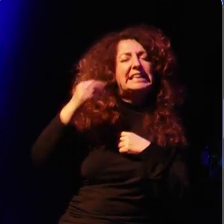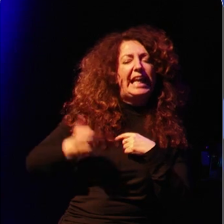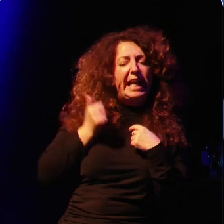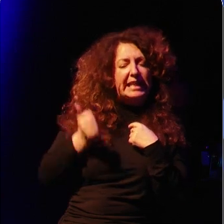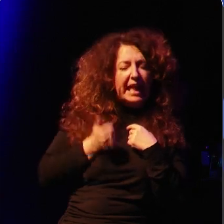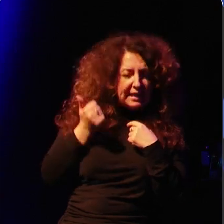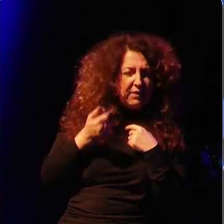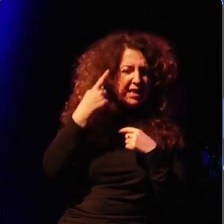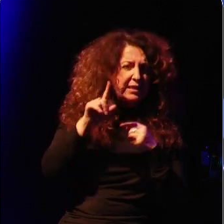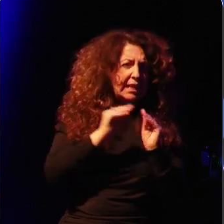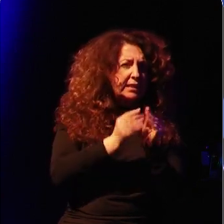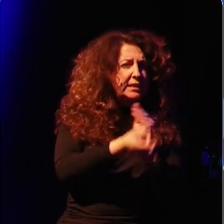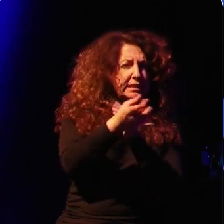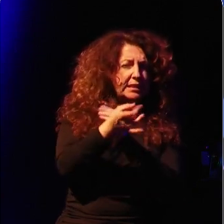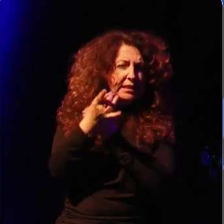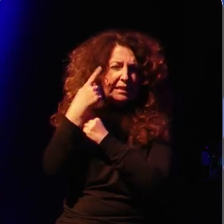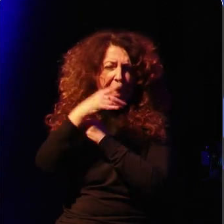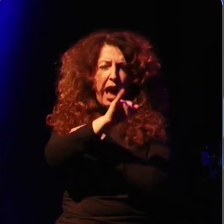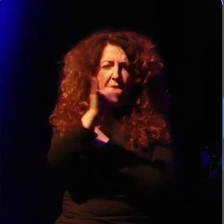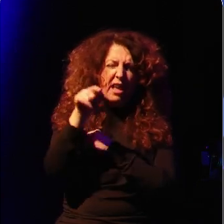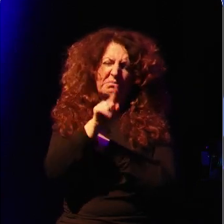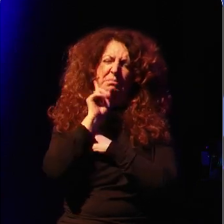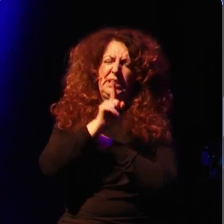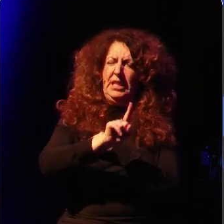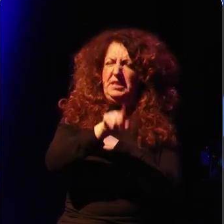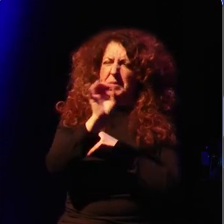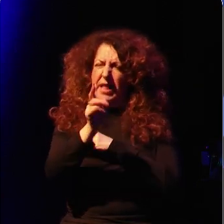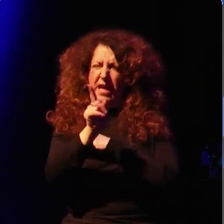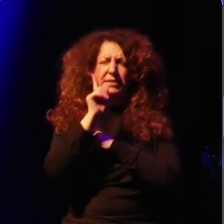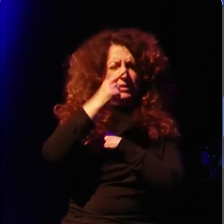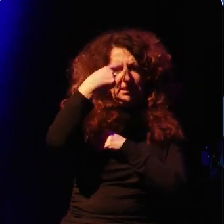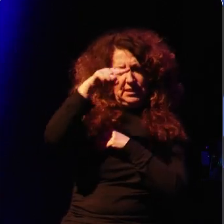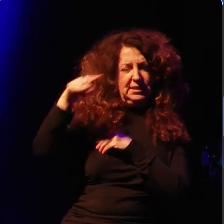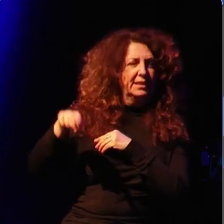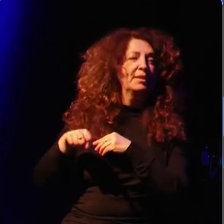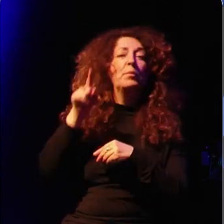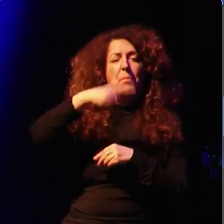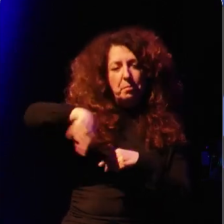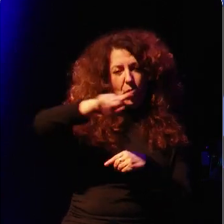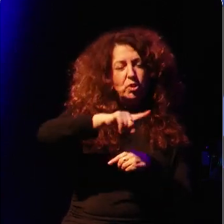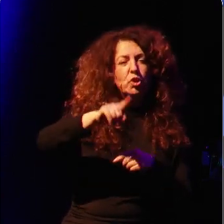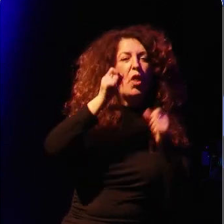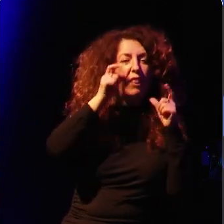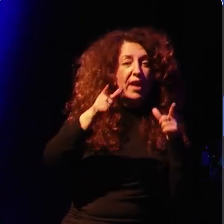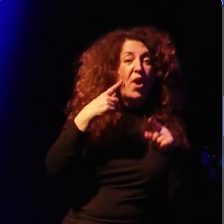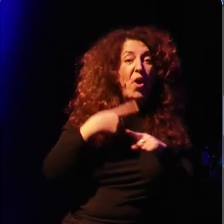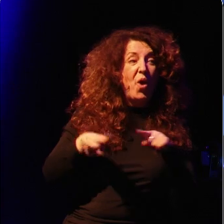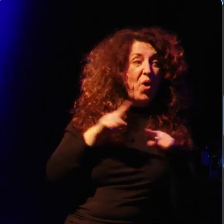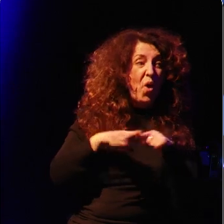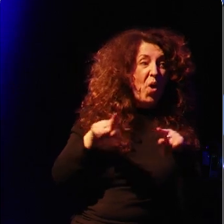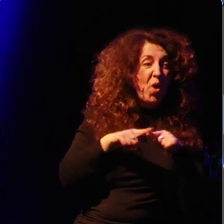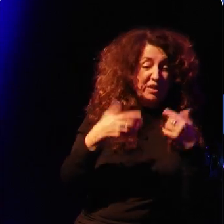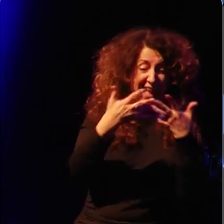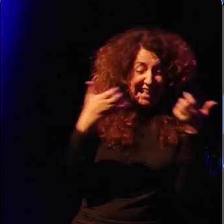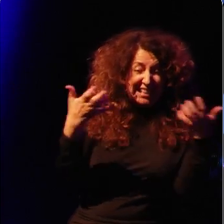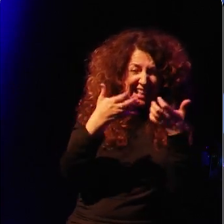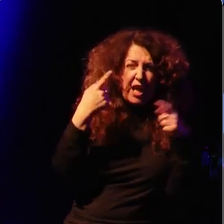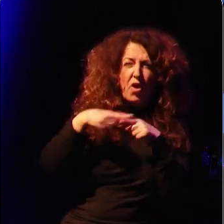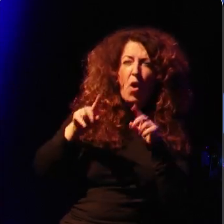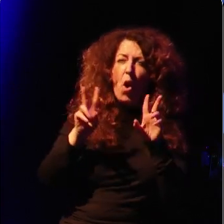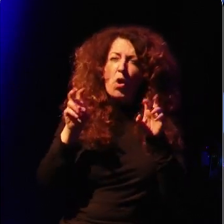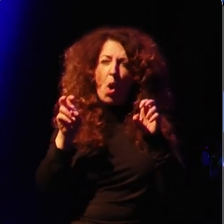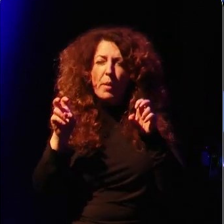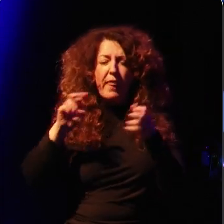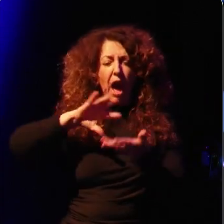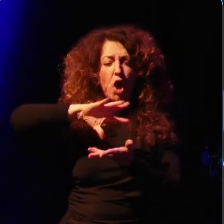qué es lo que se está generando con inteligencia artificial. Os invito a intentar descubrir si cada cosa que está escrita, cada novedad